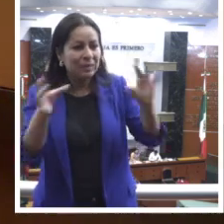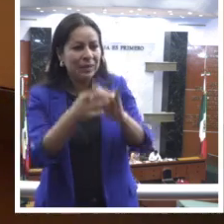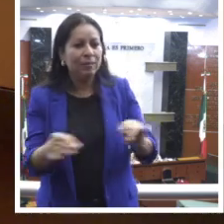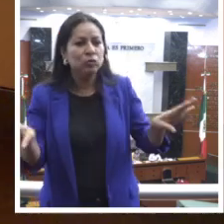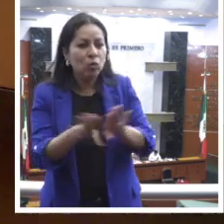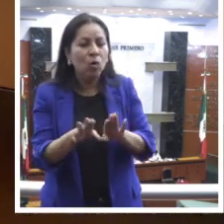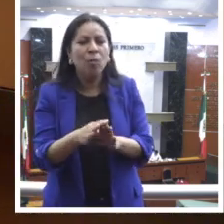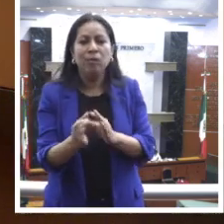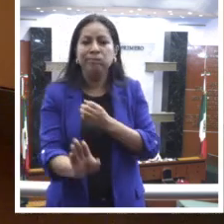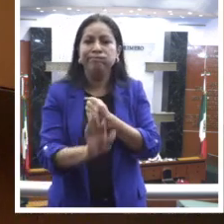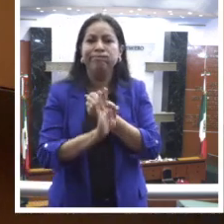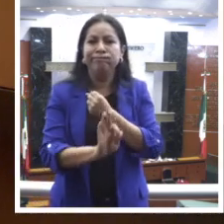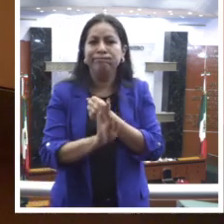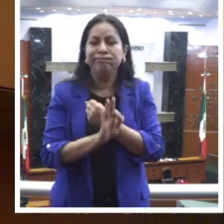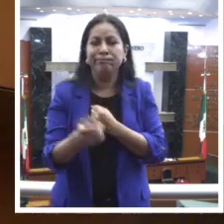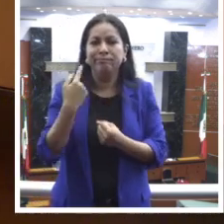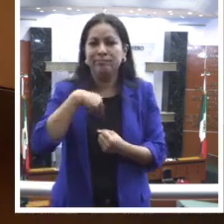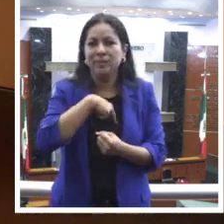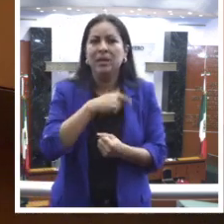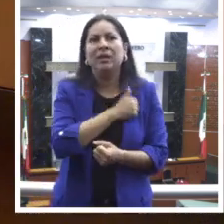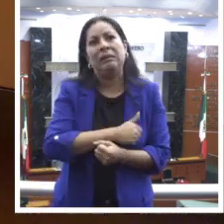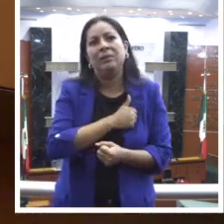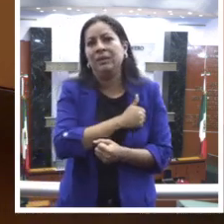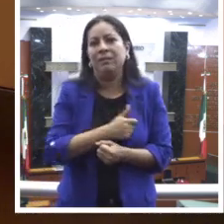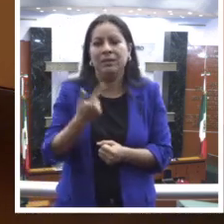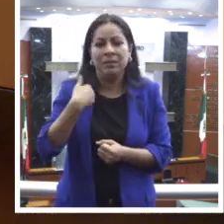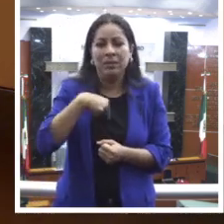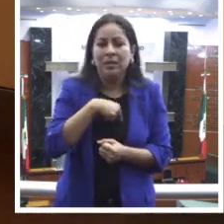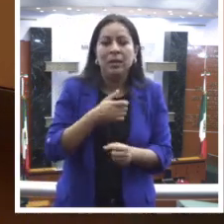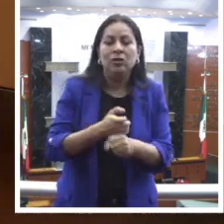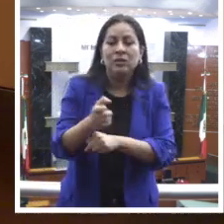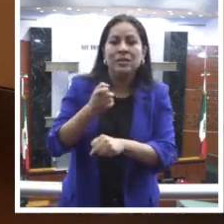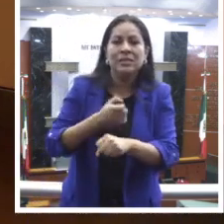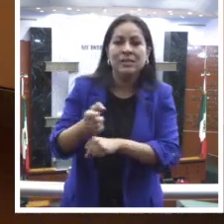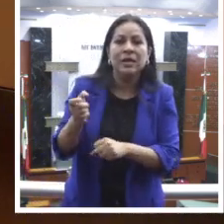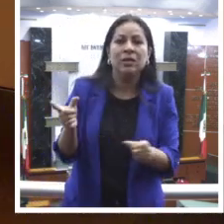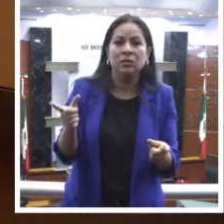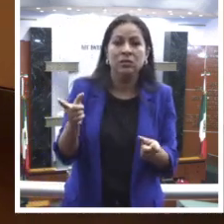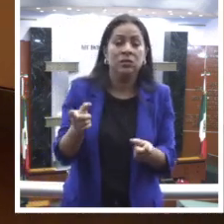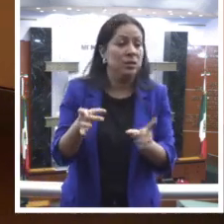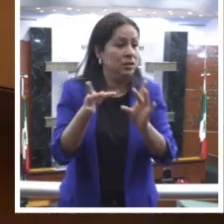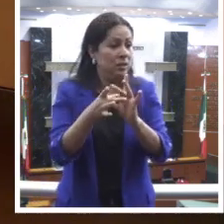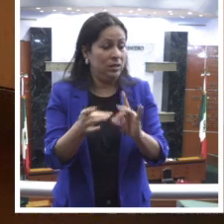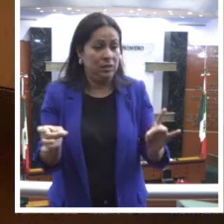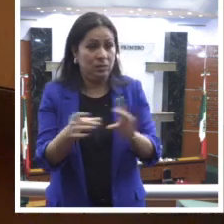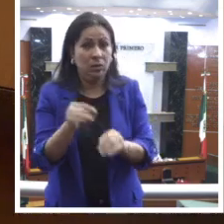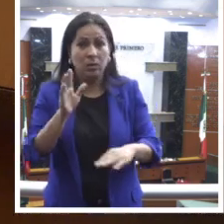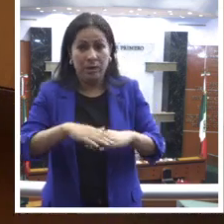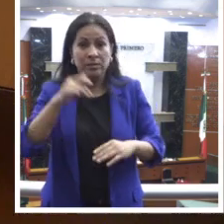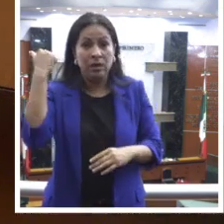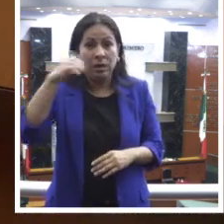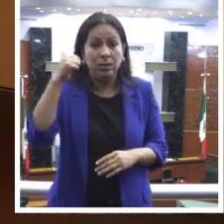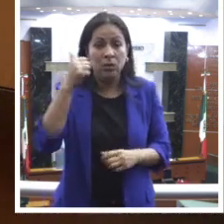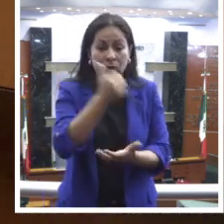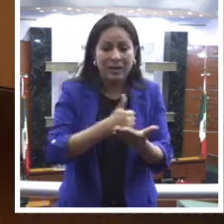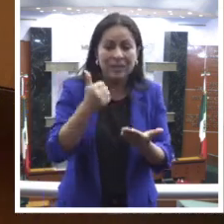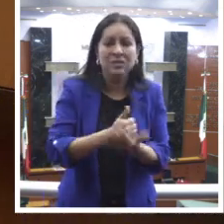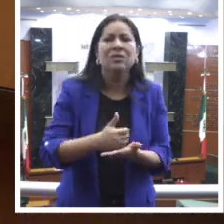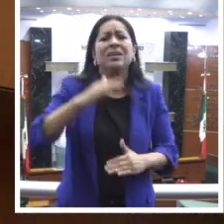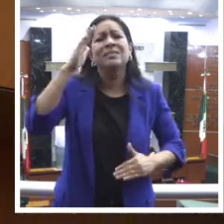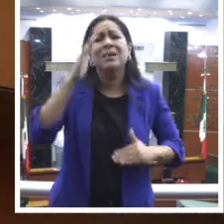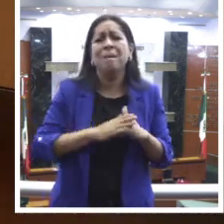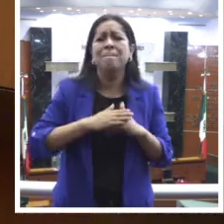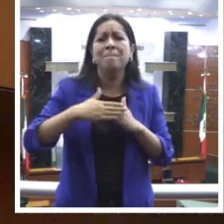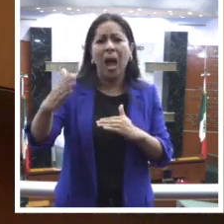afectaba y éramos Lamentablemente de los estados y hablo concretamente de Acapulco de las ciudades qué